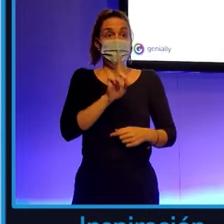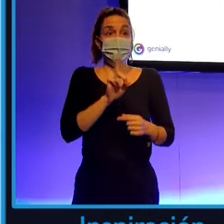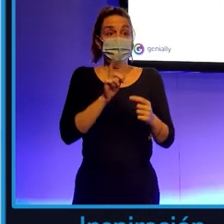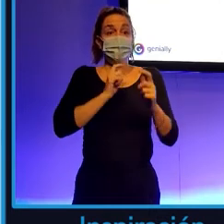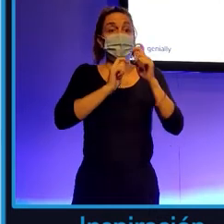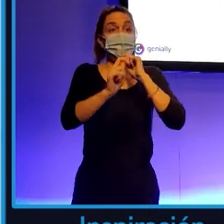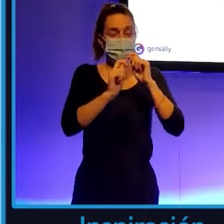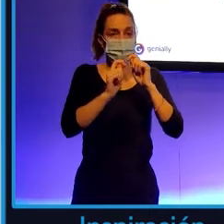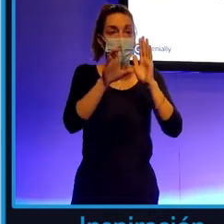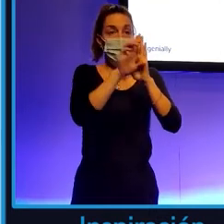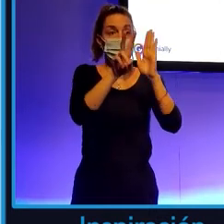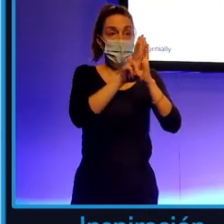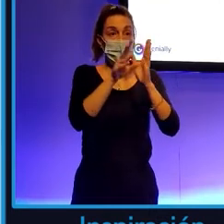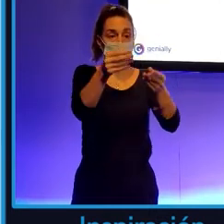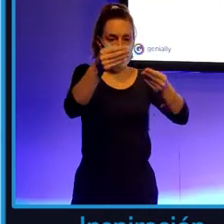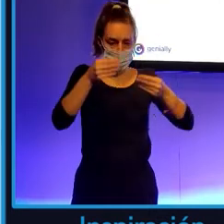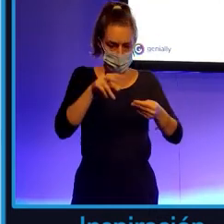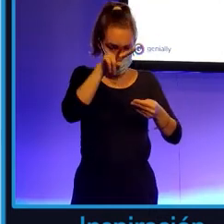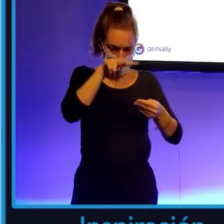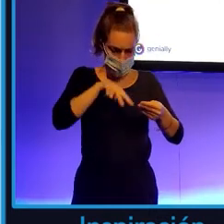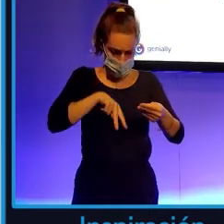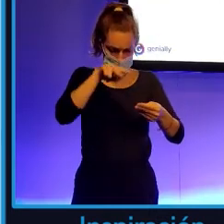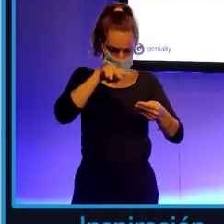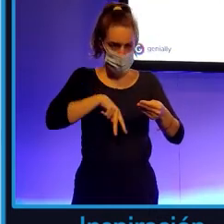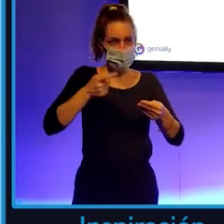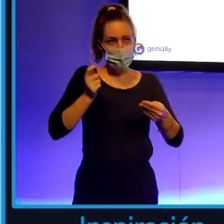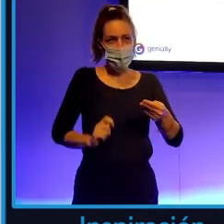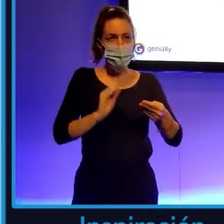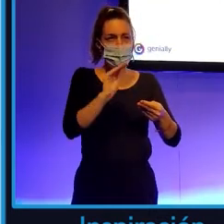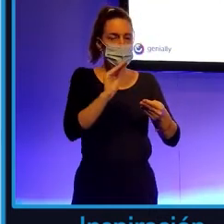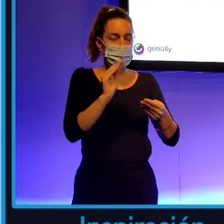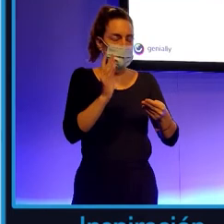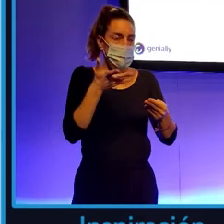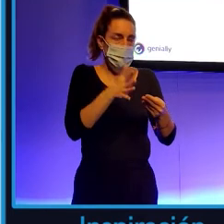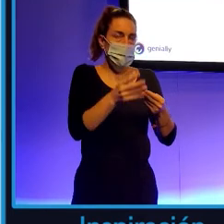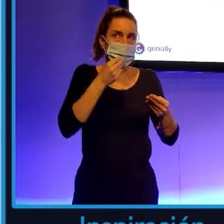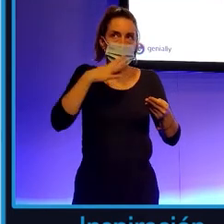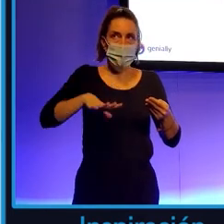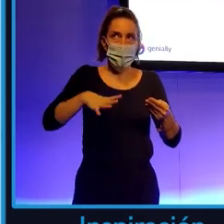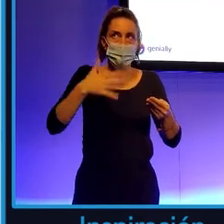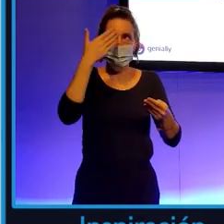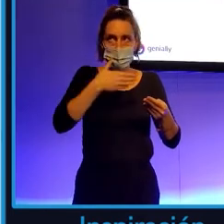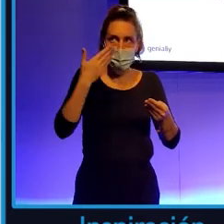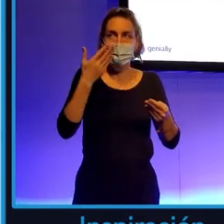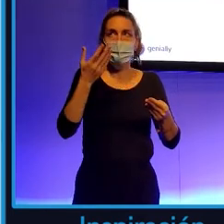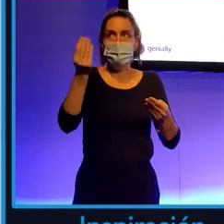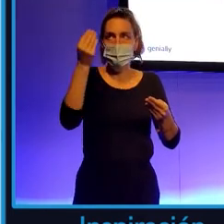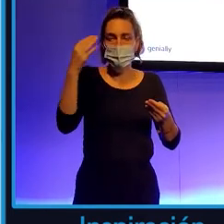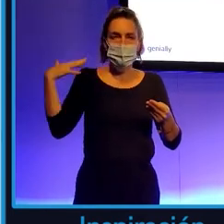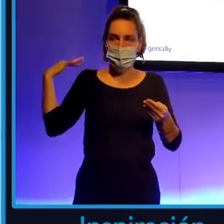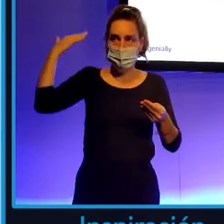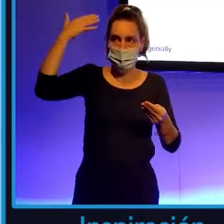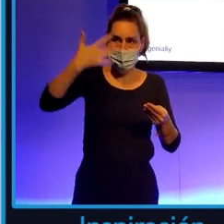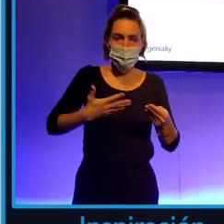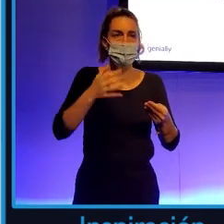te pide un currículum vitae y te quiero saber tu profesión y quiero todo tu historial académico o en qué te has